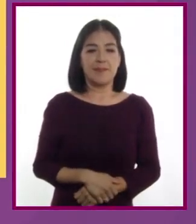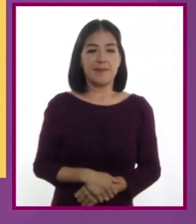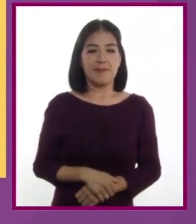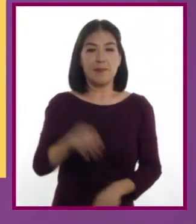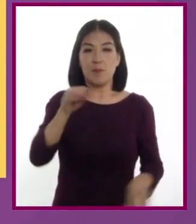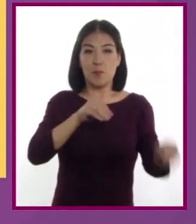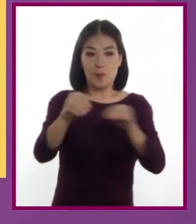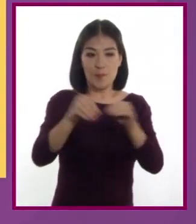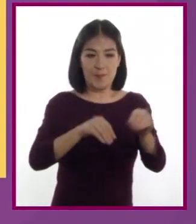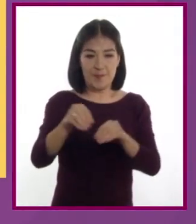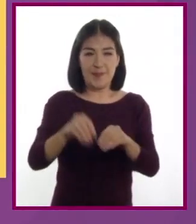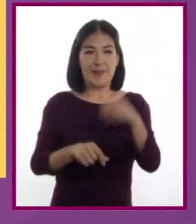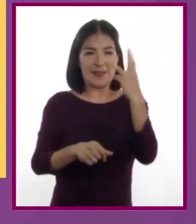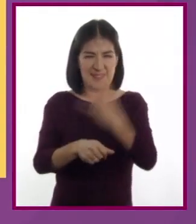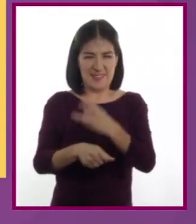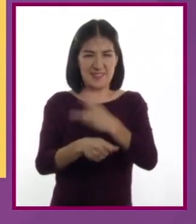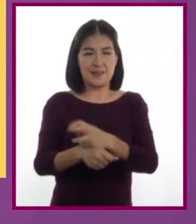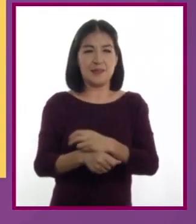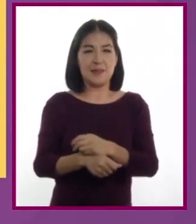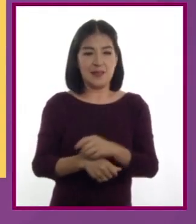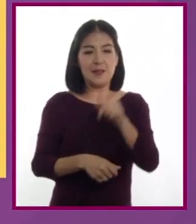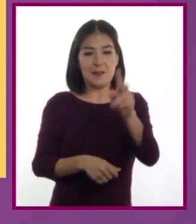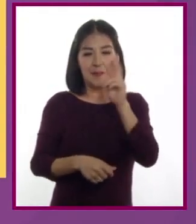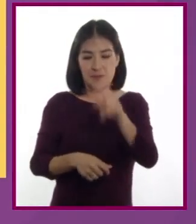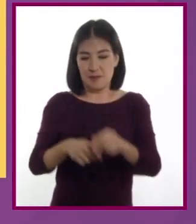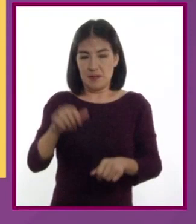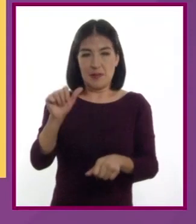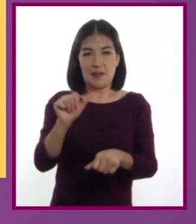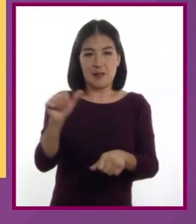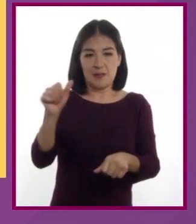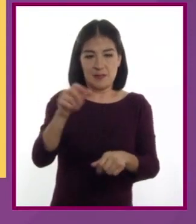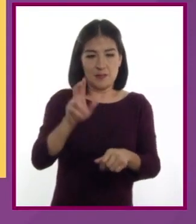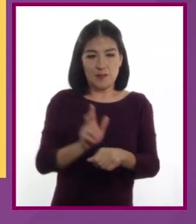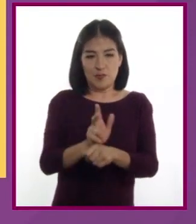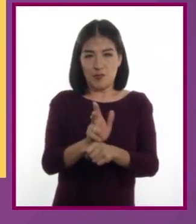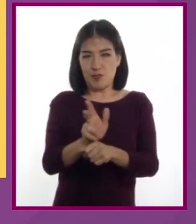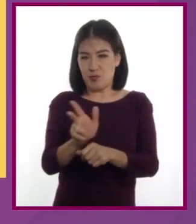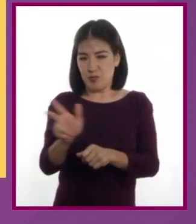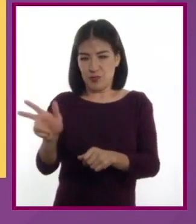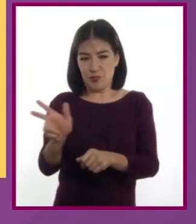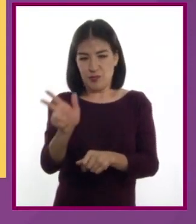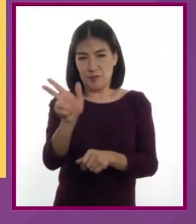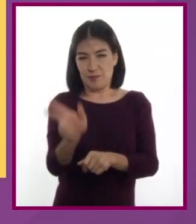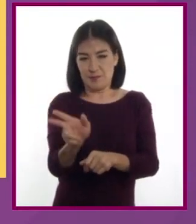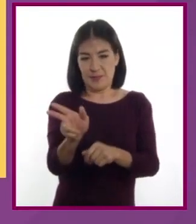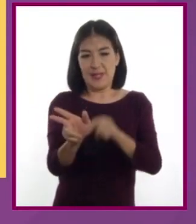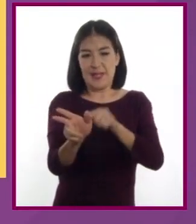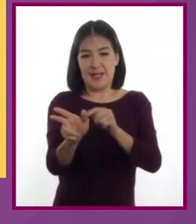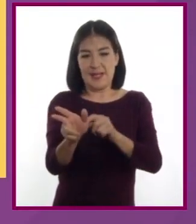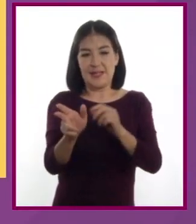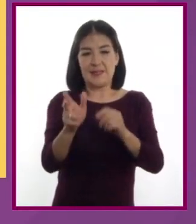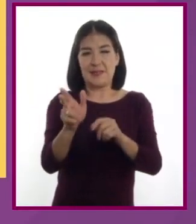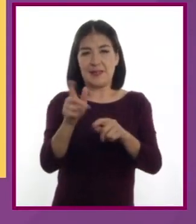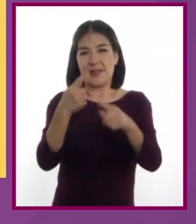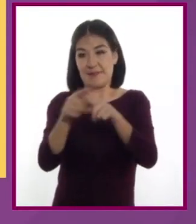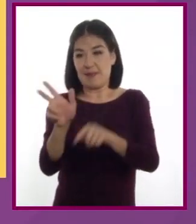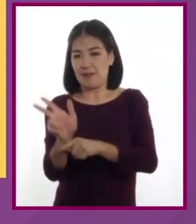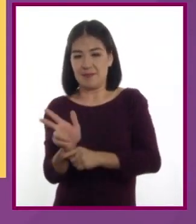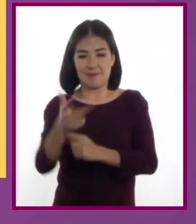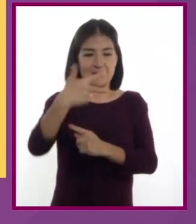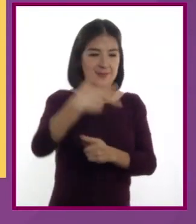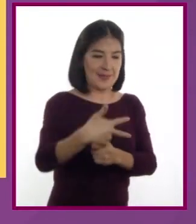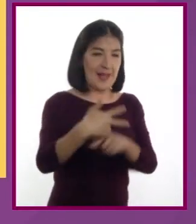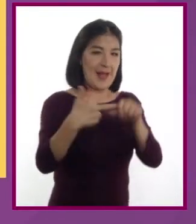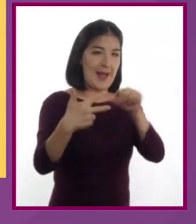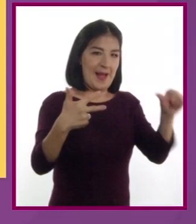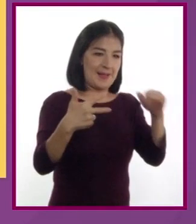Movimiento 3. El móvil se coloca en el 0, pero en esta ocasión orientado a la izquierda, hacia los números negativos,